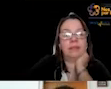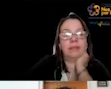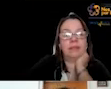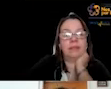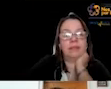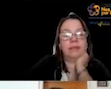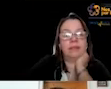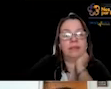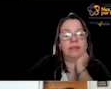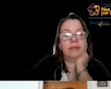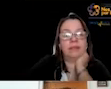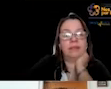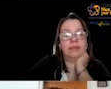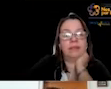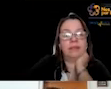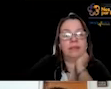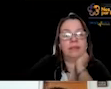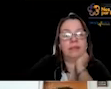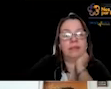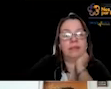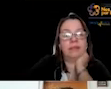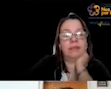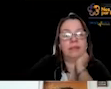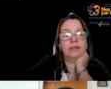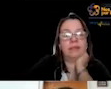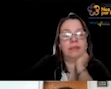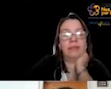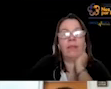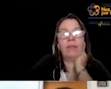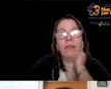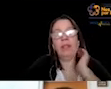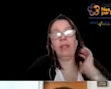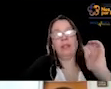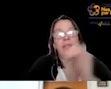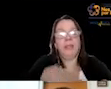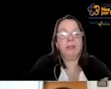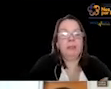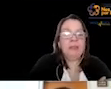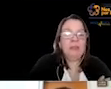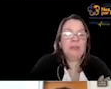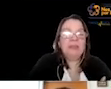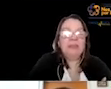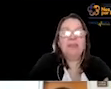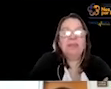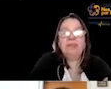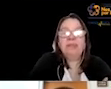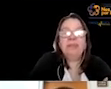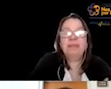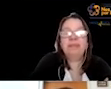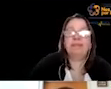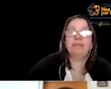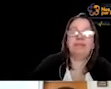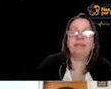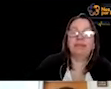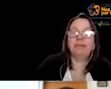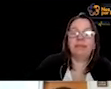son todos alimentos, por decirlo de alguna manera, que hacen que ese calcio, en lugar de acumularse, de pasar de la